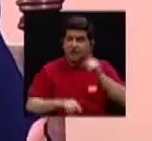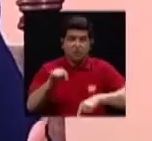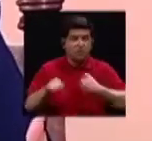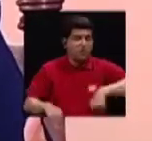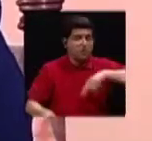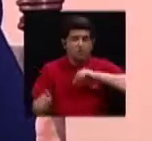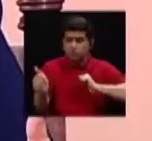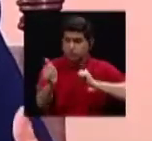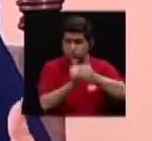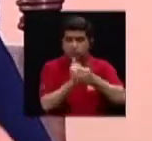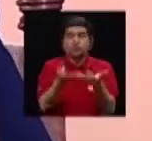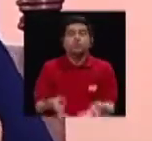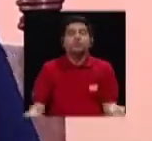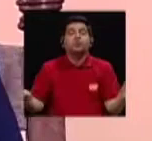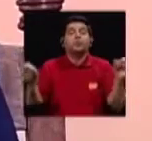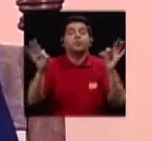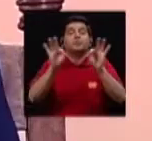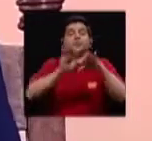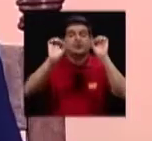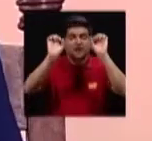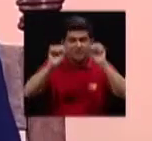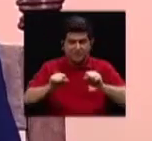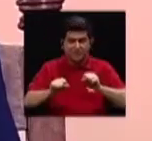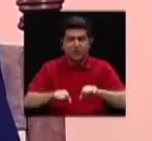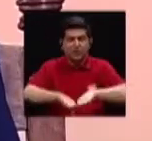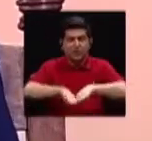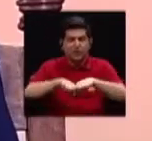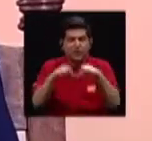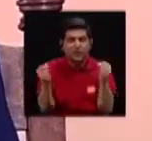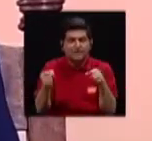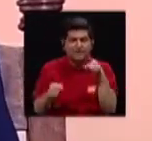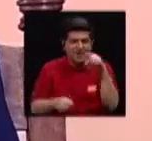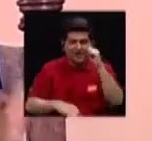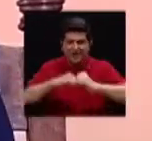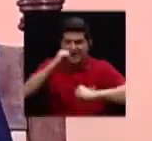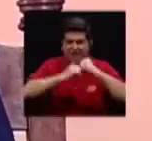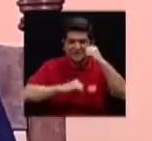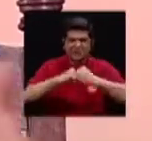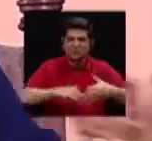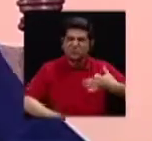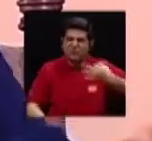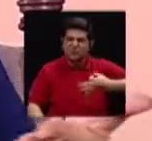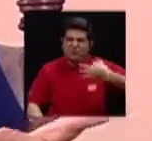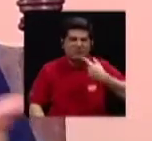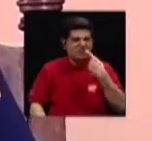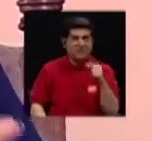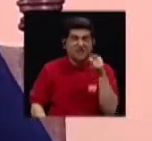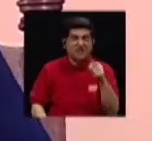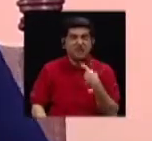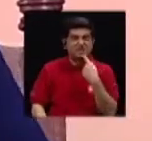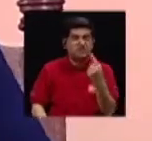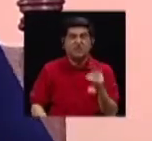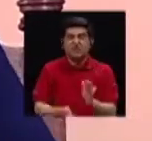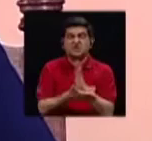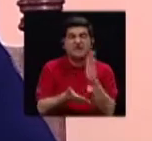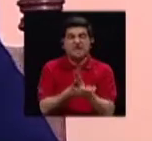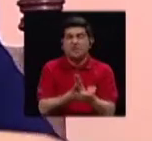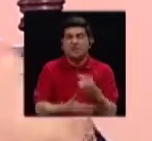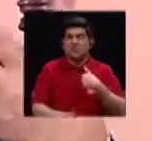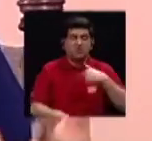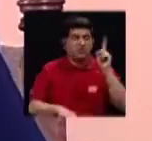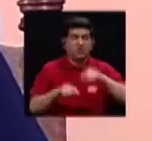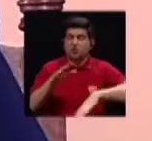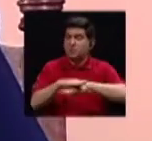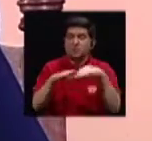eso la importancia de poder, digamos, romper un poco esa estructura formal de decir, esto dice la certificación y no me salgo de la